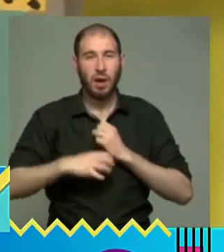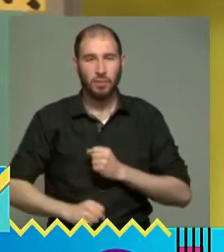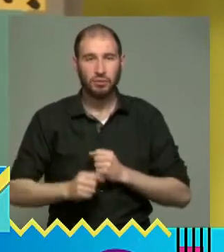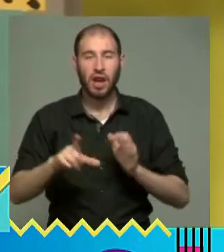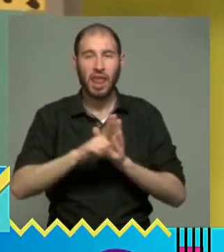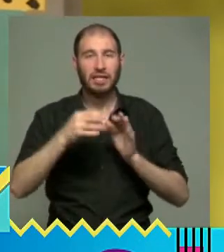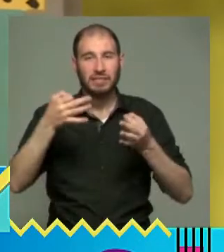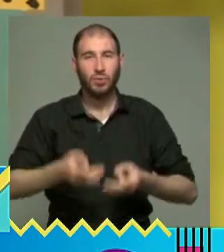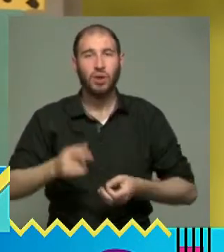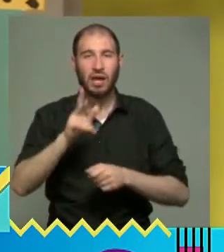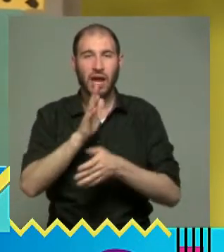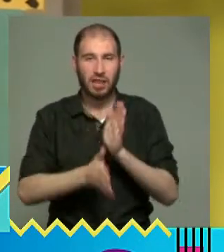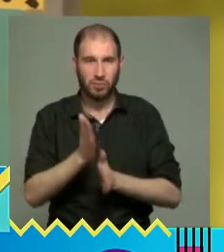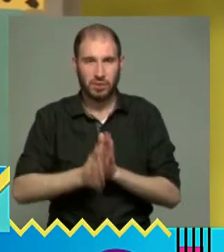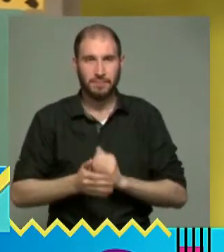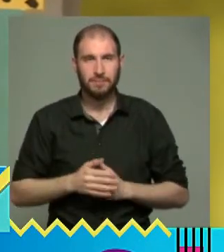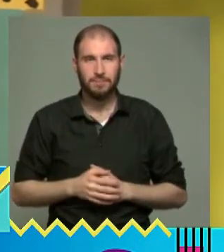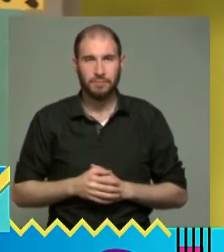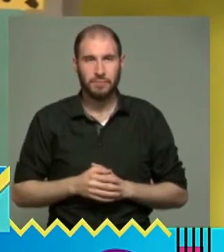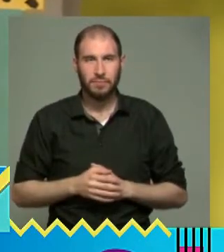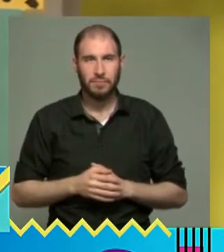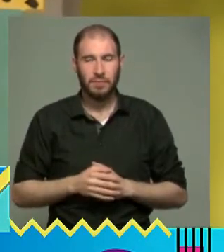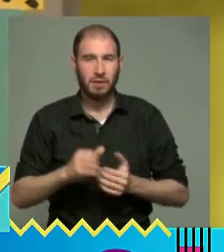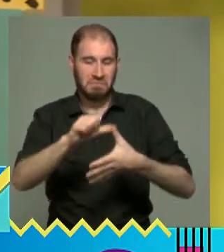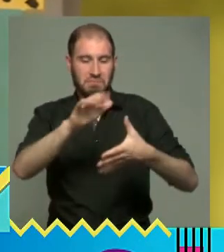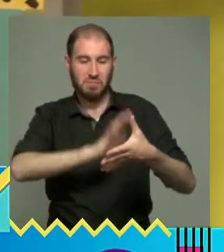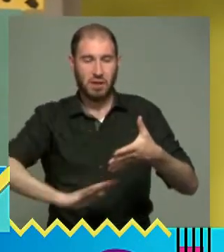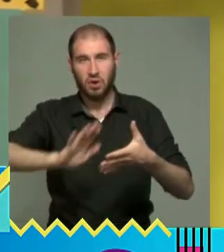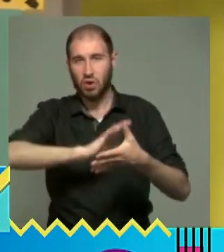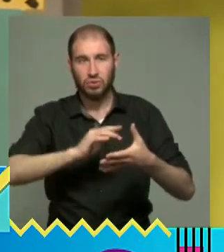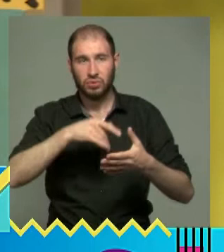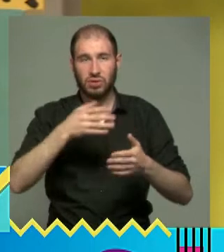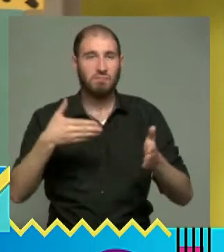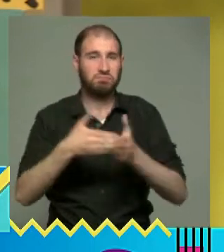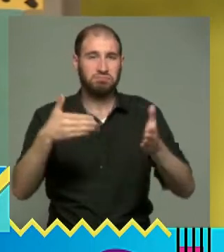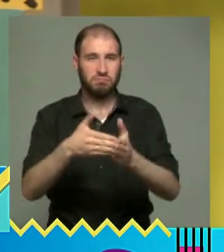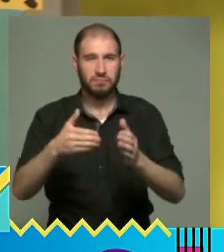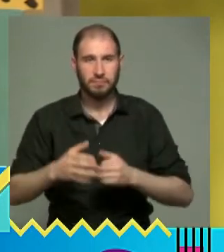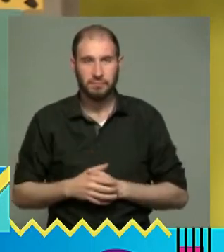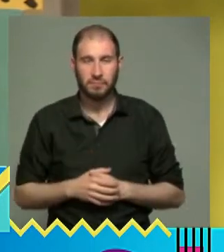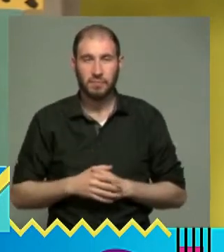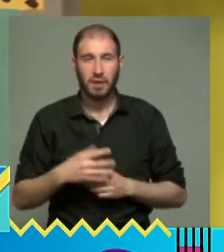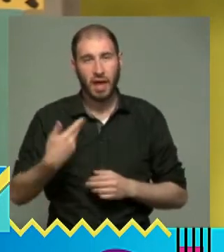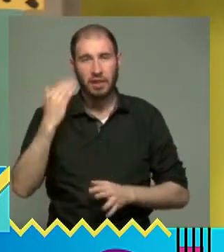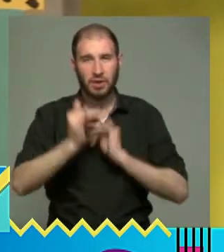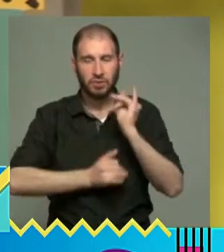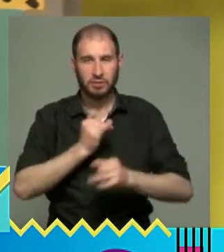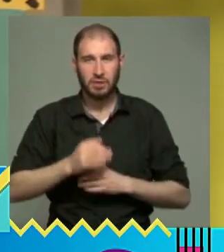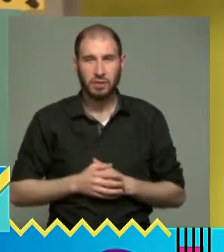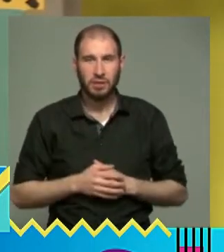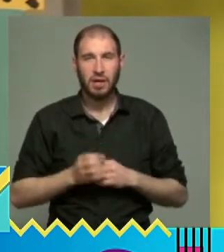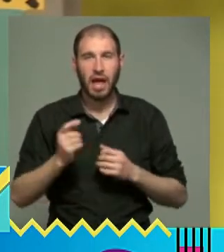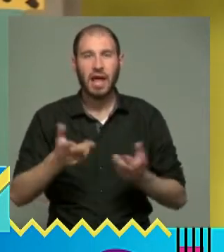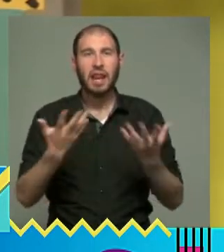manera legal, segura y gratuita. En el resto es bueno, totalmente restrictivo. Y eso, como te mencionaba, por eso tiene